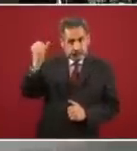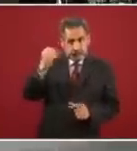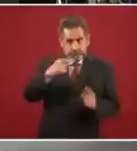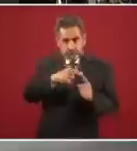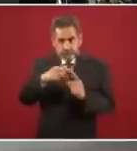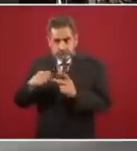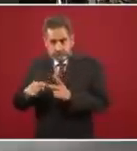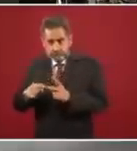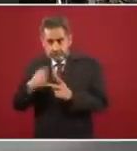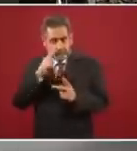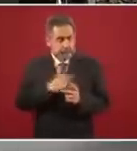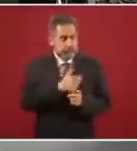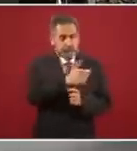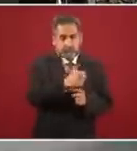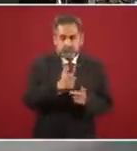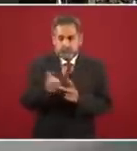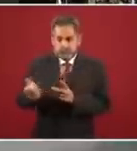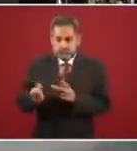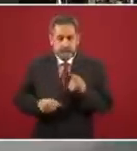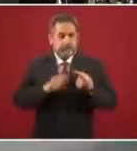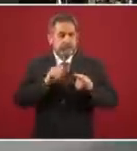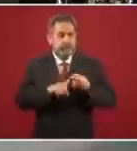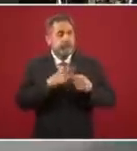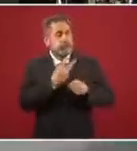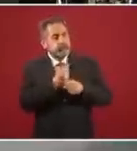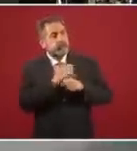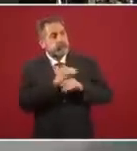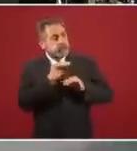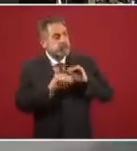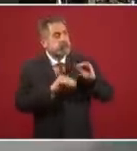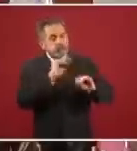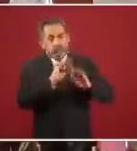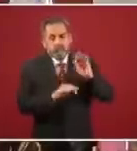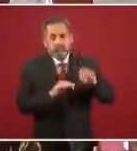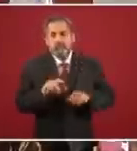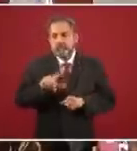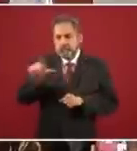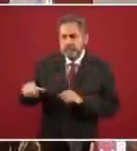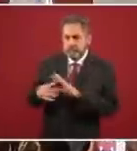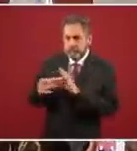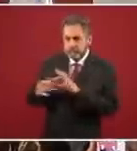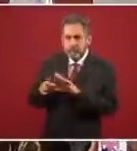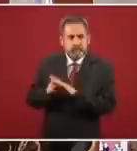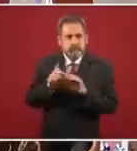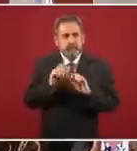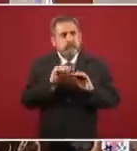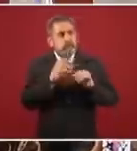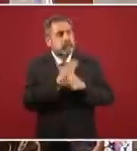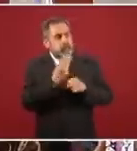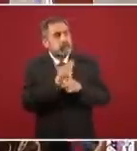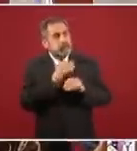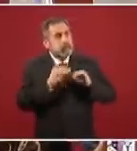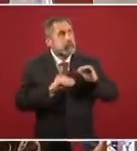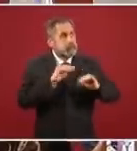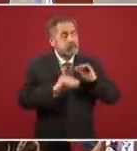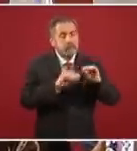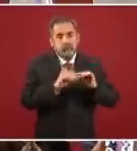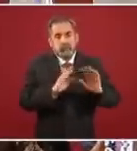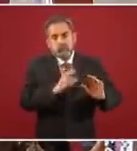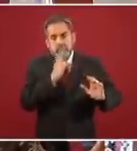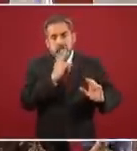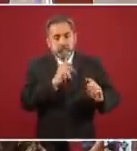del avión. Por un lado está la parte del mantenimiento que se estará explicando más adelante y por el otro lado está